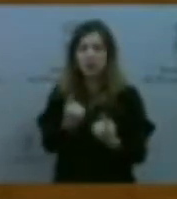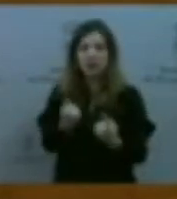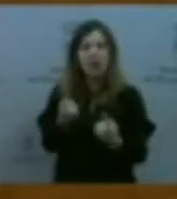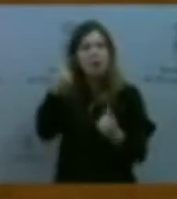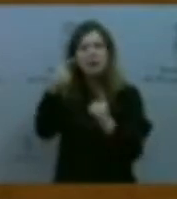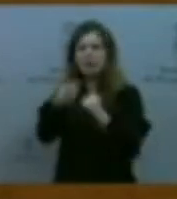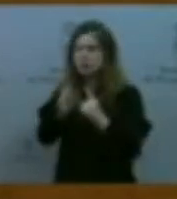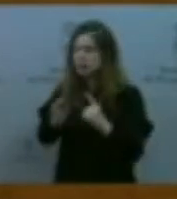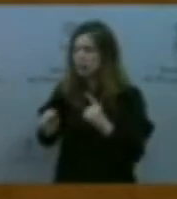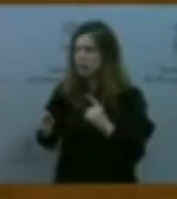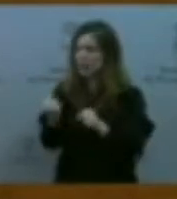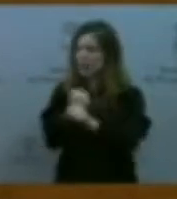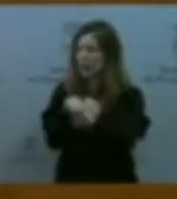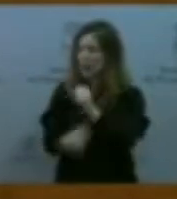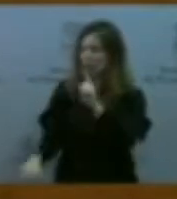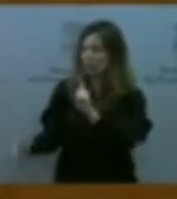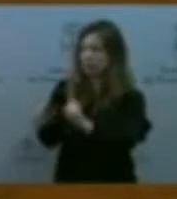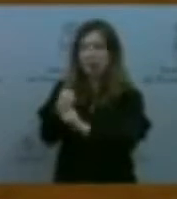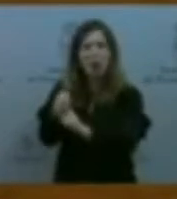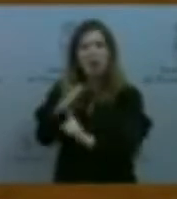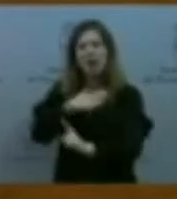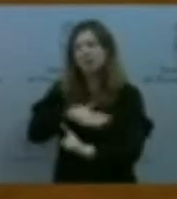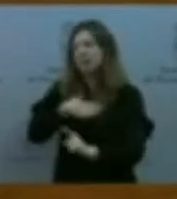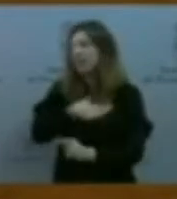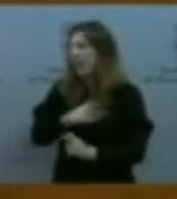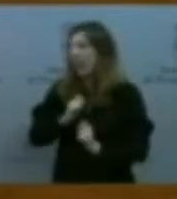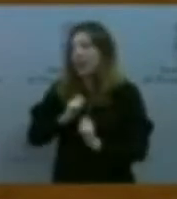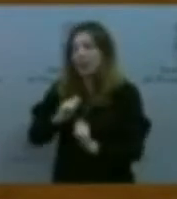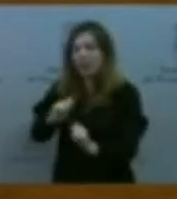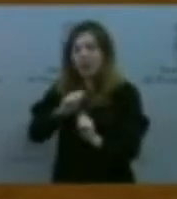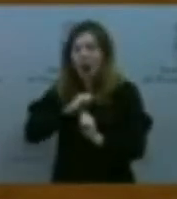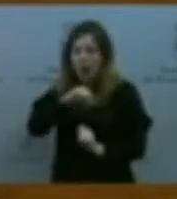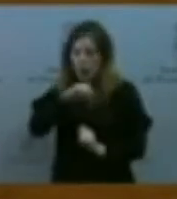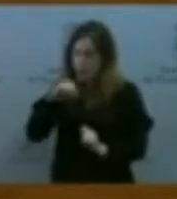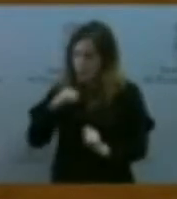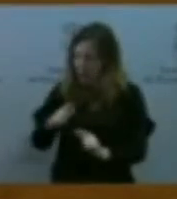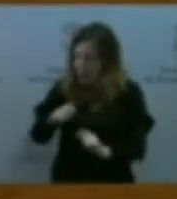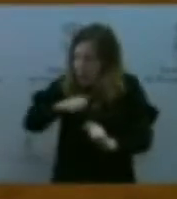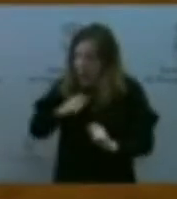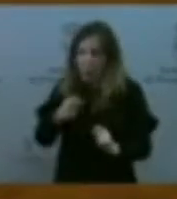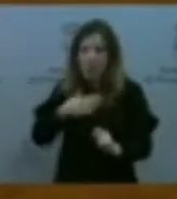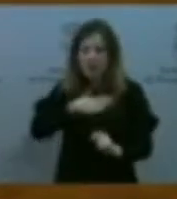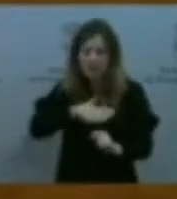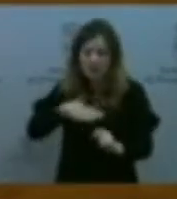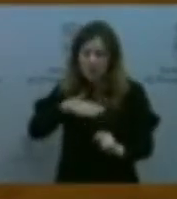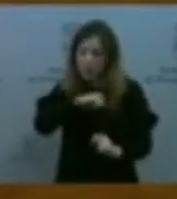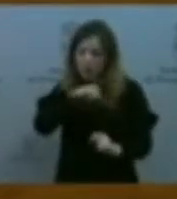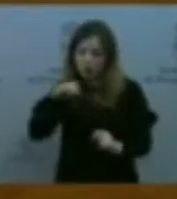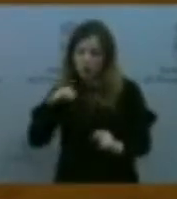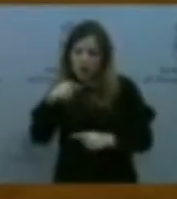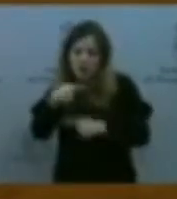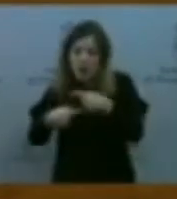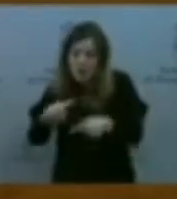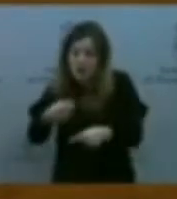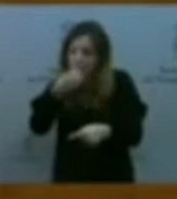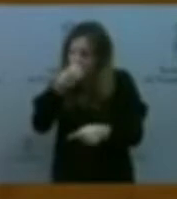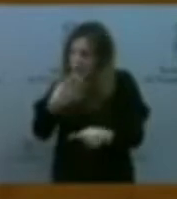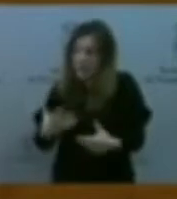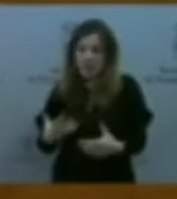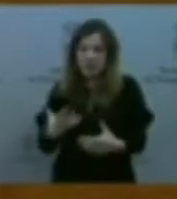que les dé autonomía, que les dé satisfacción personal y familiar y que, en definitiva, les permita trazar un horizonte de